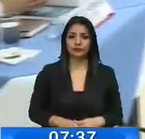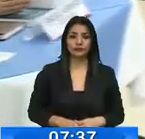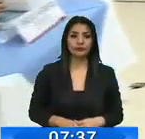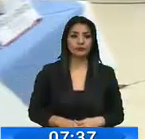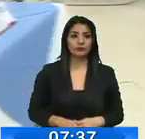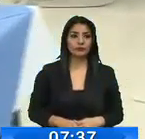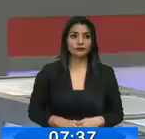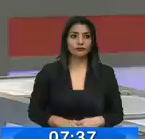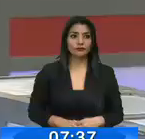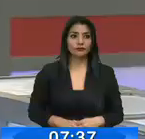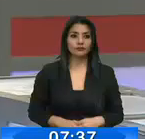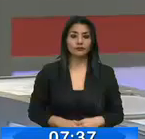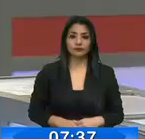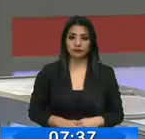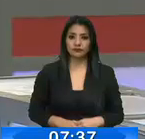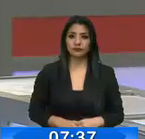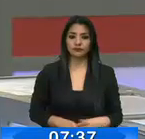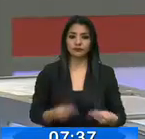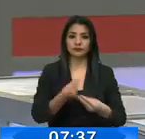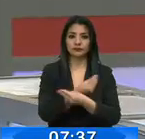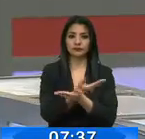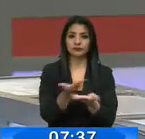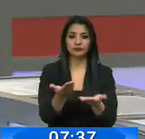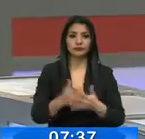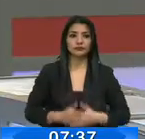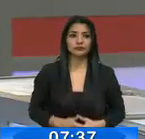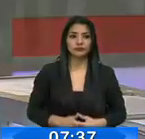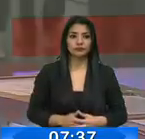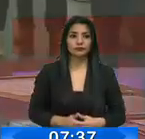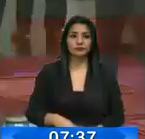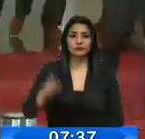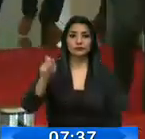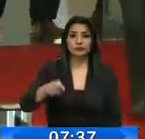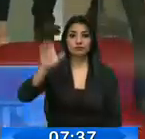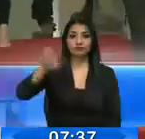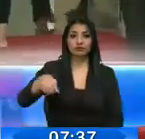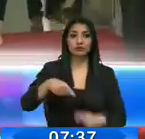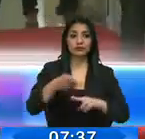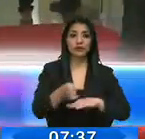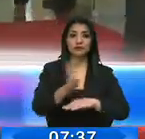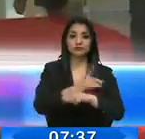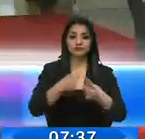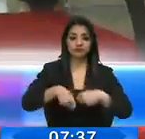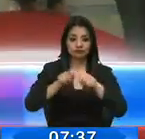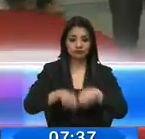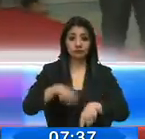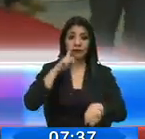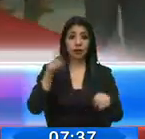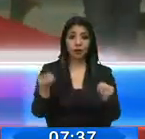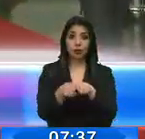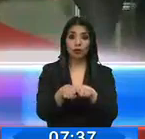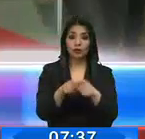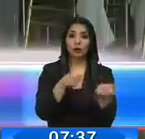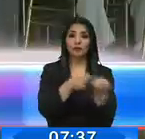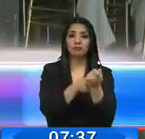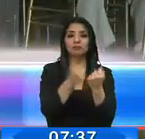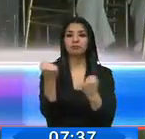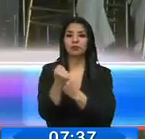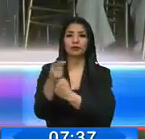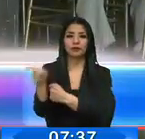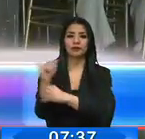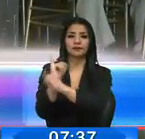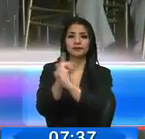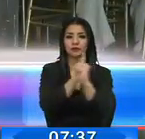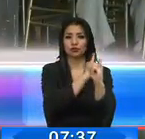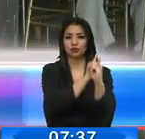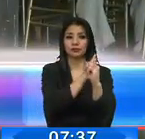Rojas. Tiempo de contarles que la Procuraduría y la Asamblea Nacional firmaron un convenio en el marco de la cooperación interinstitucional,